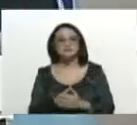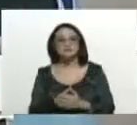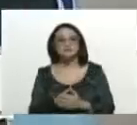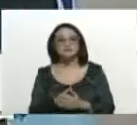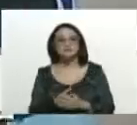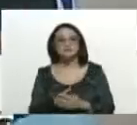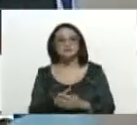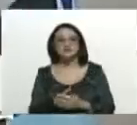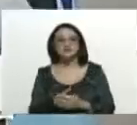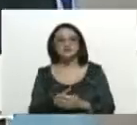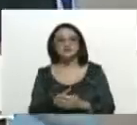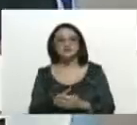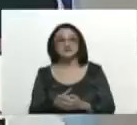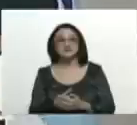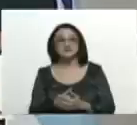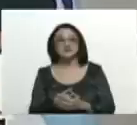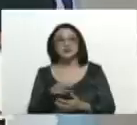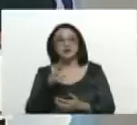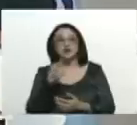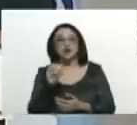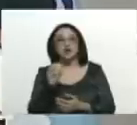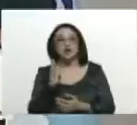de este sujeto Roberto